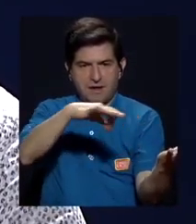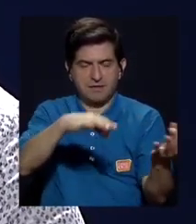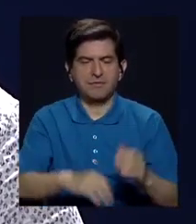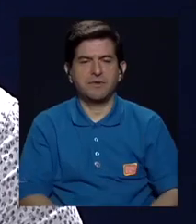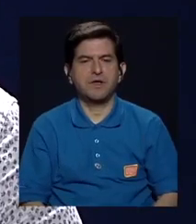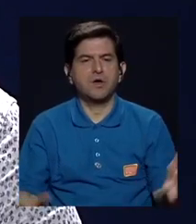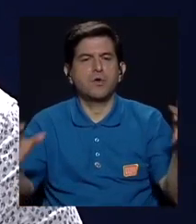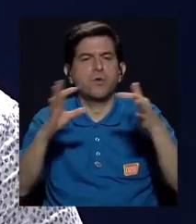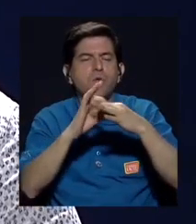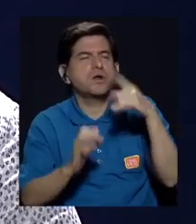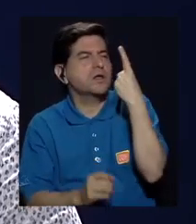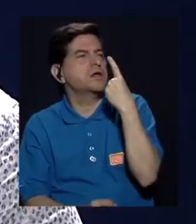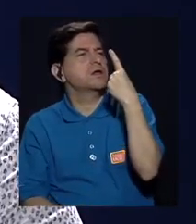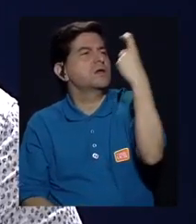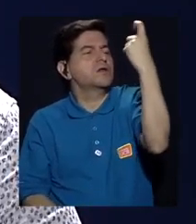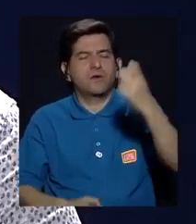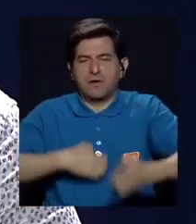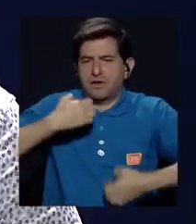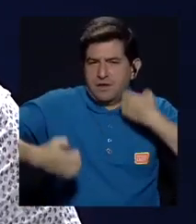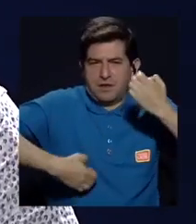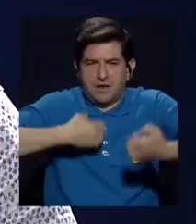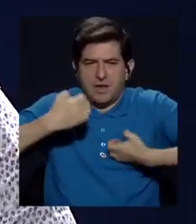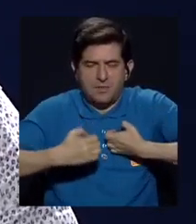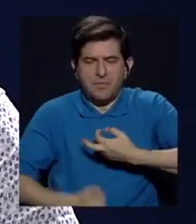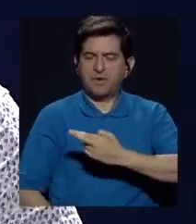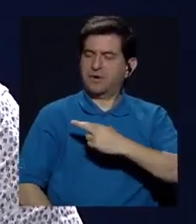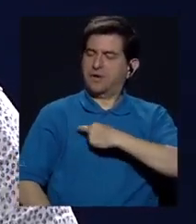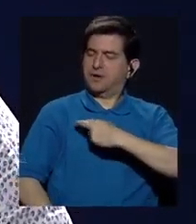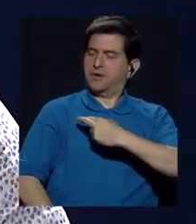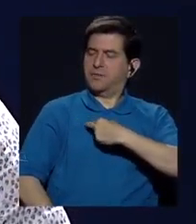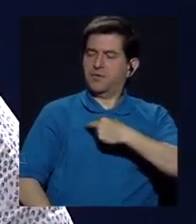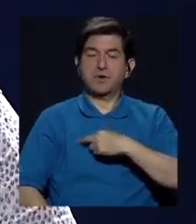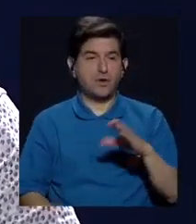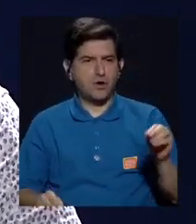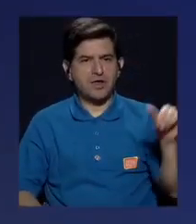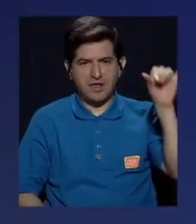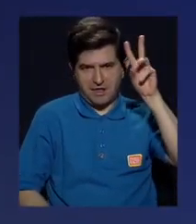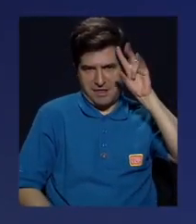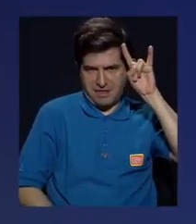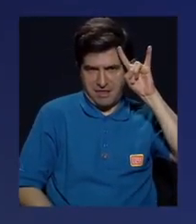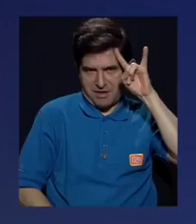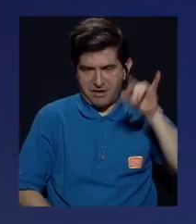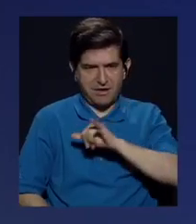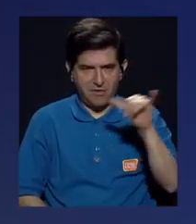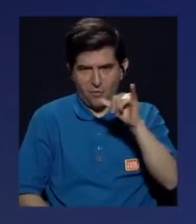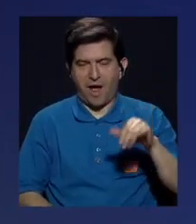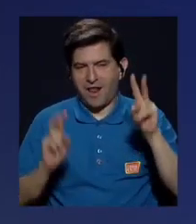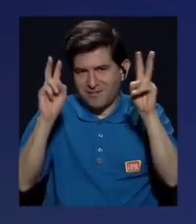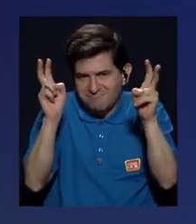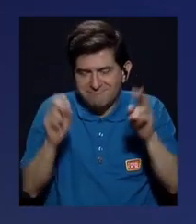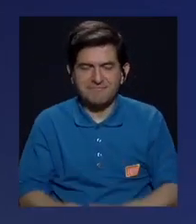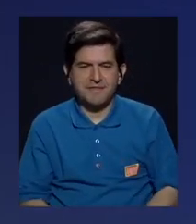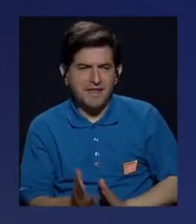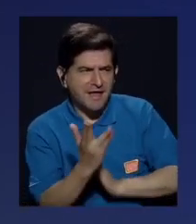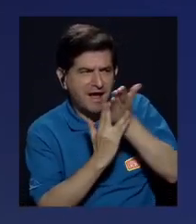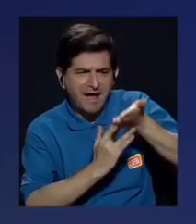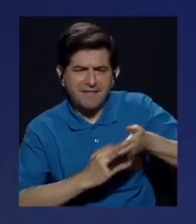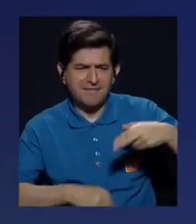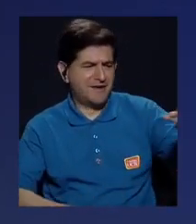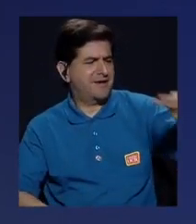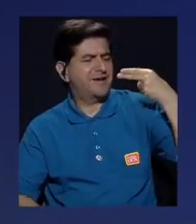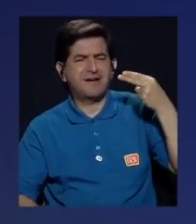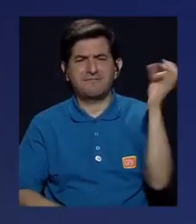a lo fantástico, a lo emotivo, a lo romántico, a lo diabólico también. Es un instrumento que a través de la historia del